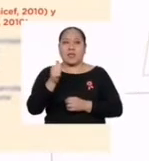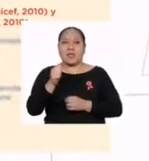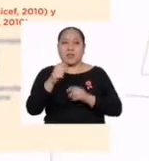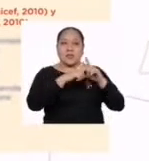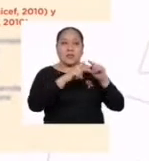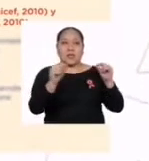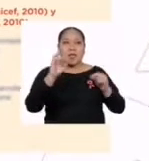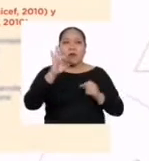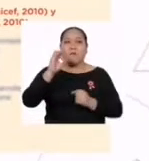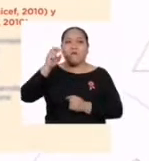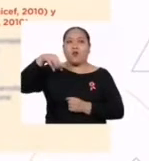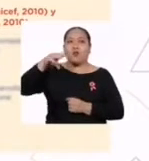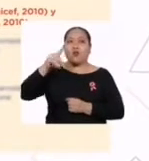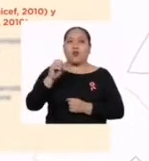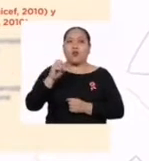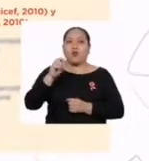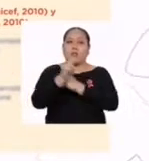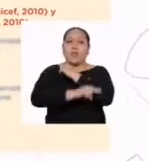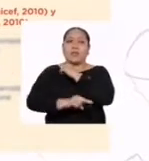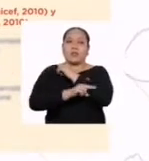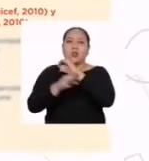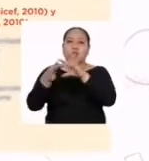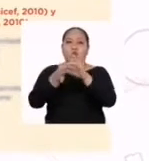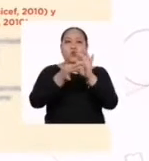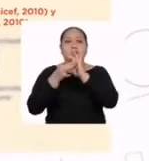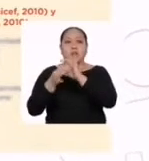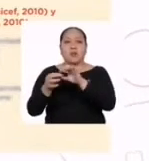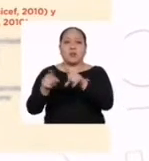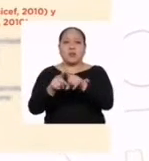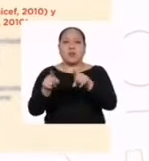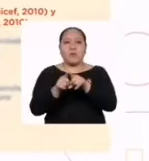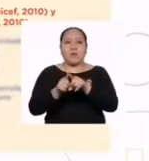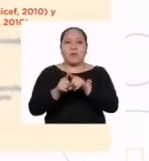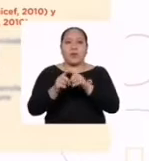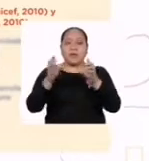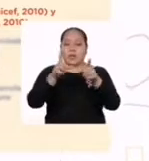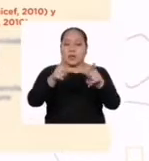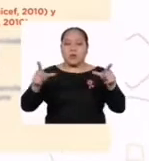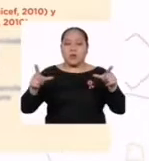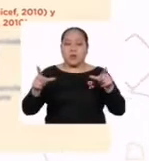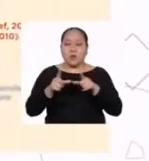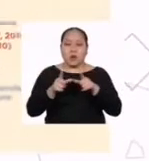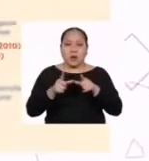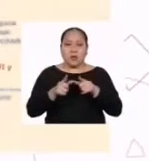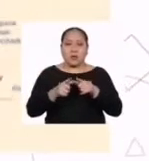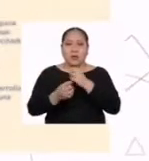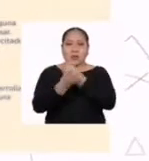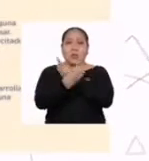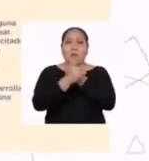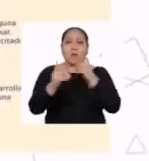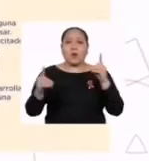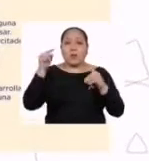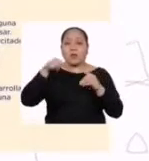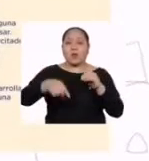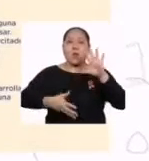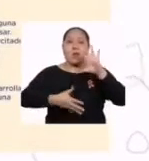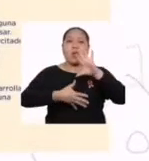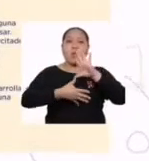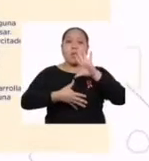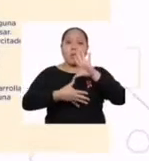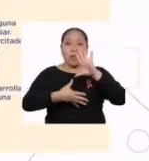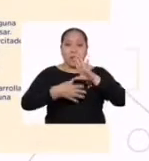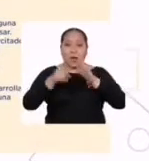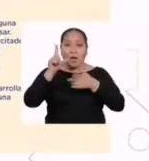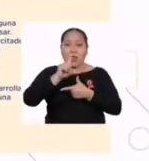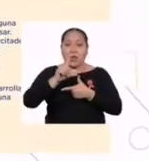las Naciones Unidas para la Infancia y del Centro de Estudios Democráticos para América Latina. Antes de empezar, me